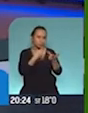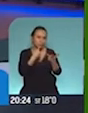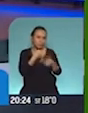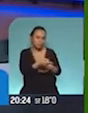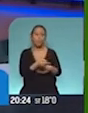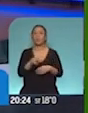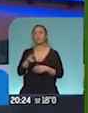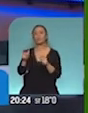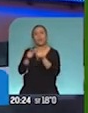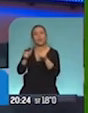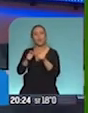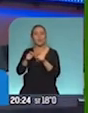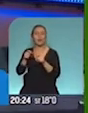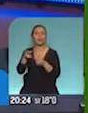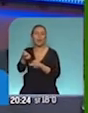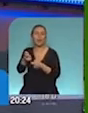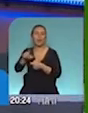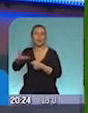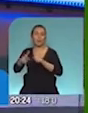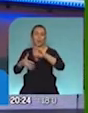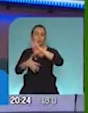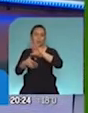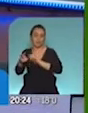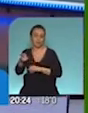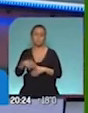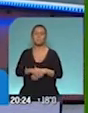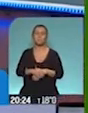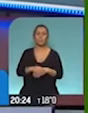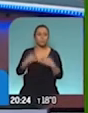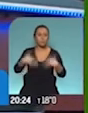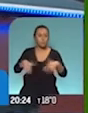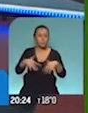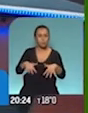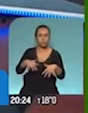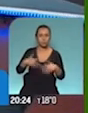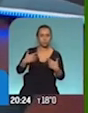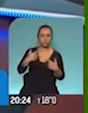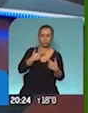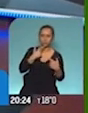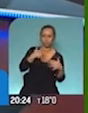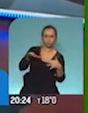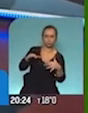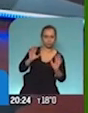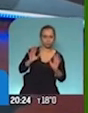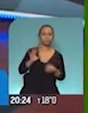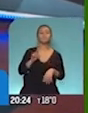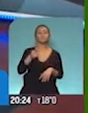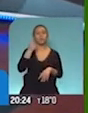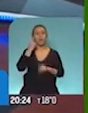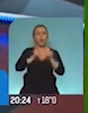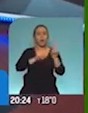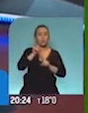Básicamente, Duhalde es un operador político y un actor de los grupos concentrados, de los sectores más